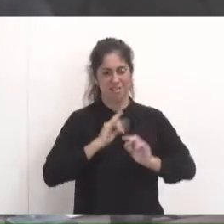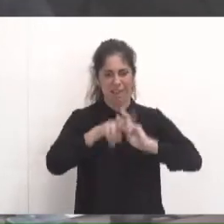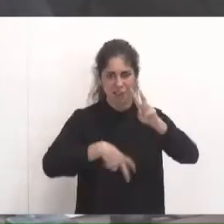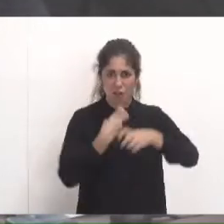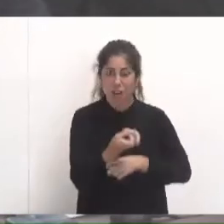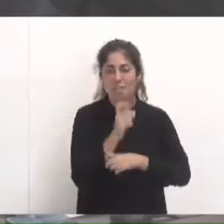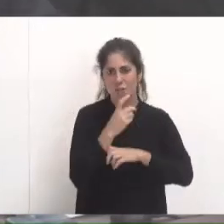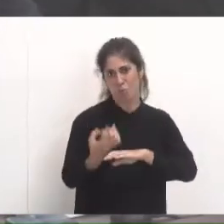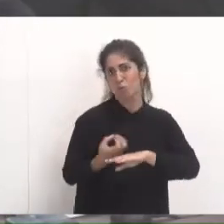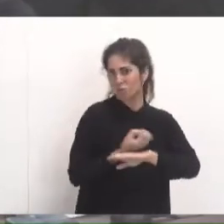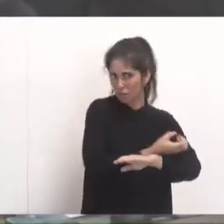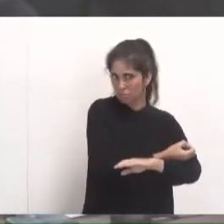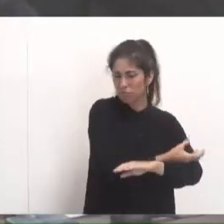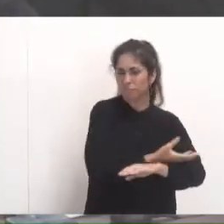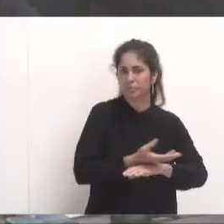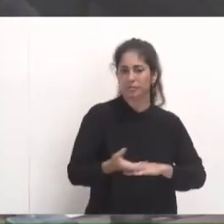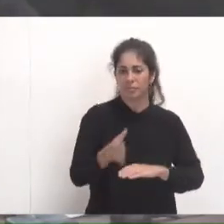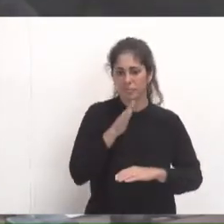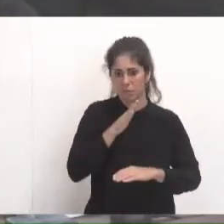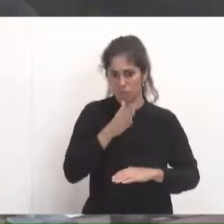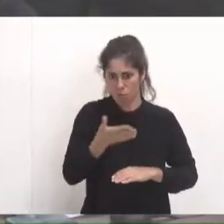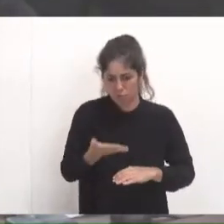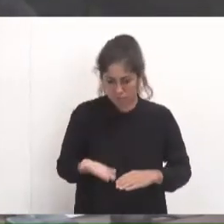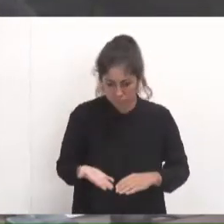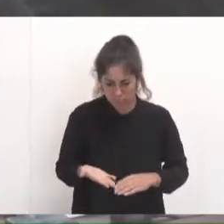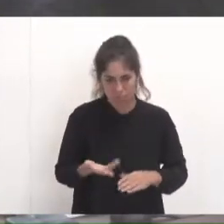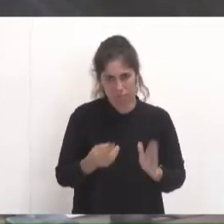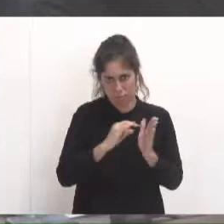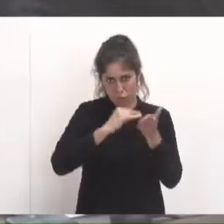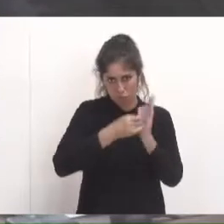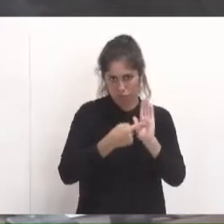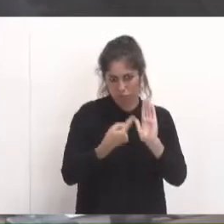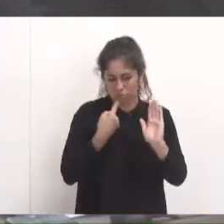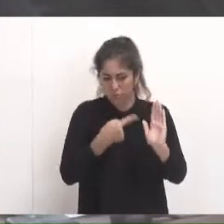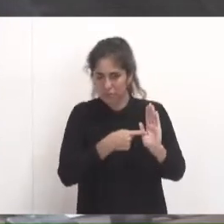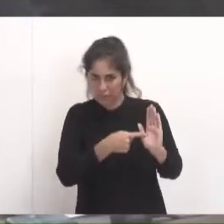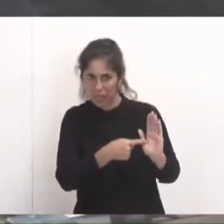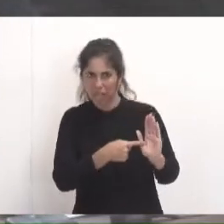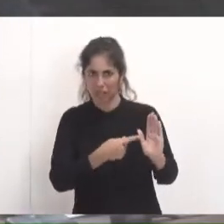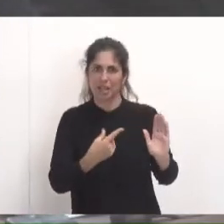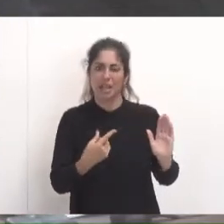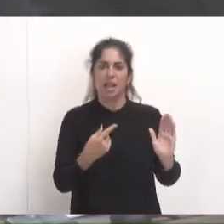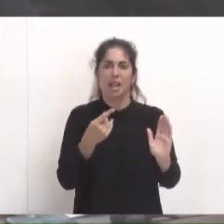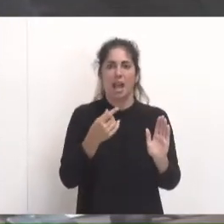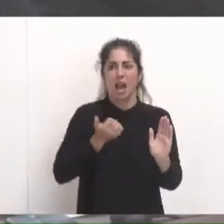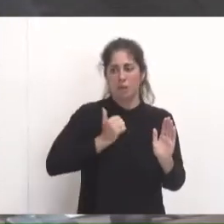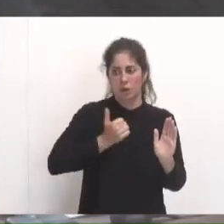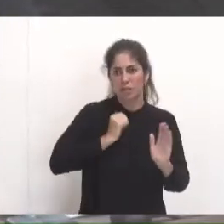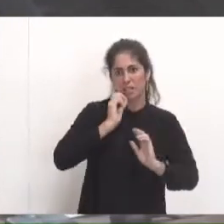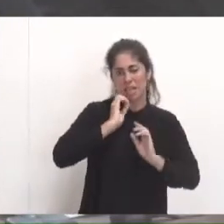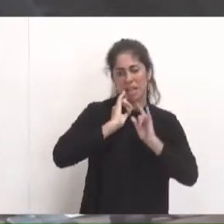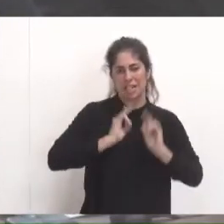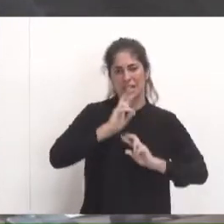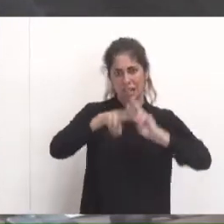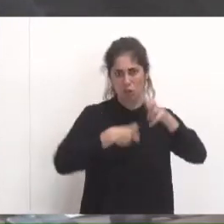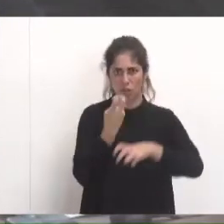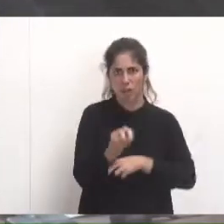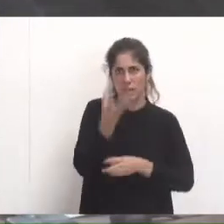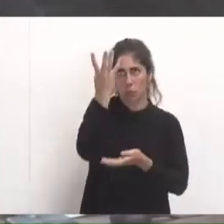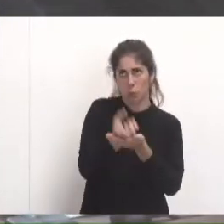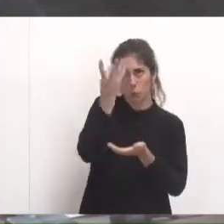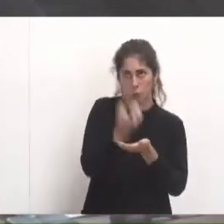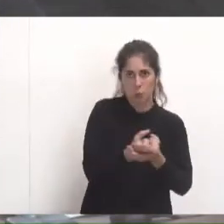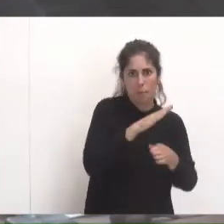renovable, puesto que evidentemente tienen su soporte, y así lo prevé el proyecto, de autoabastecimiento energético. Por tanto, no